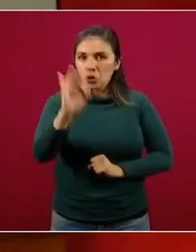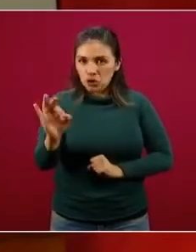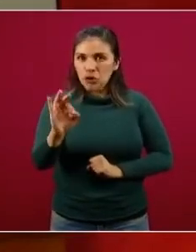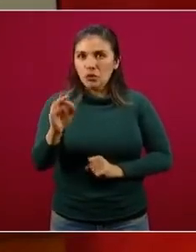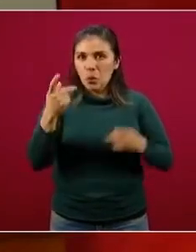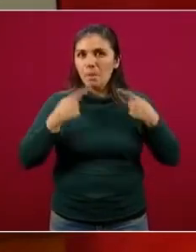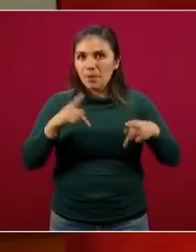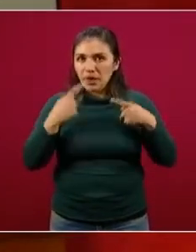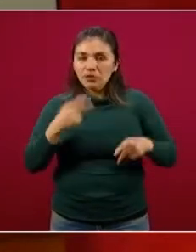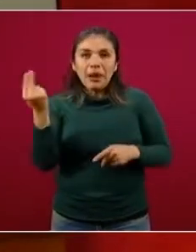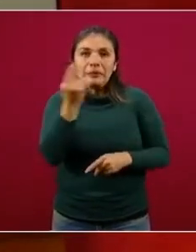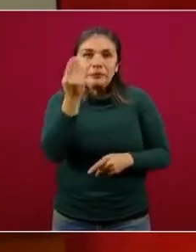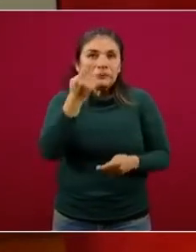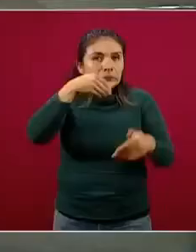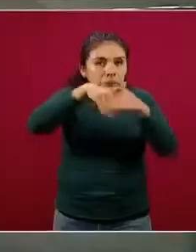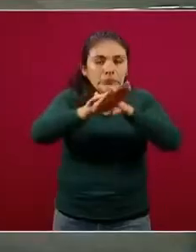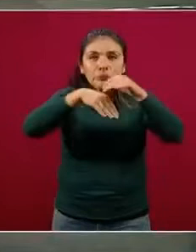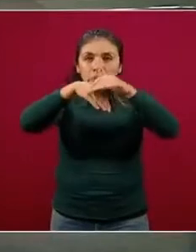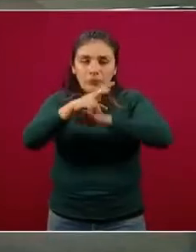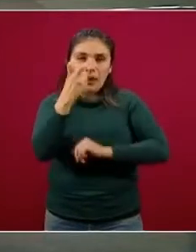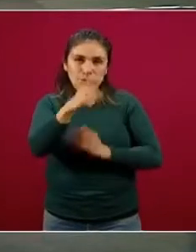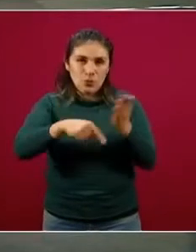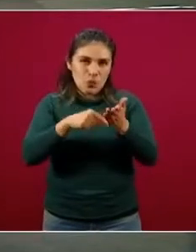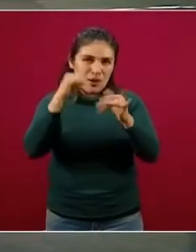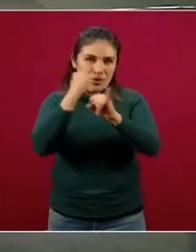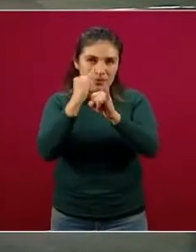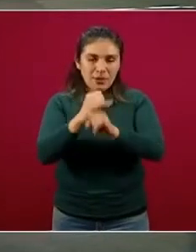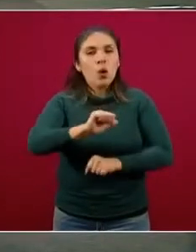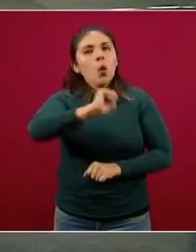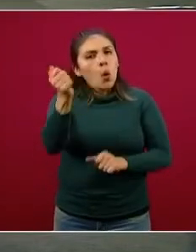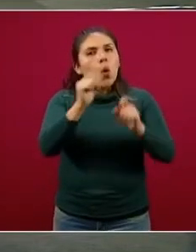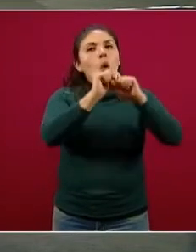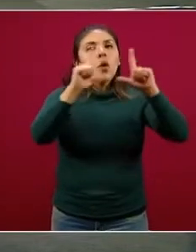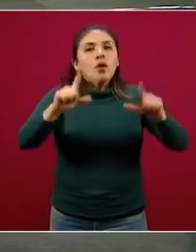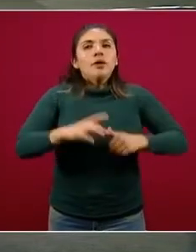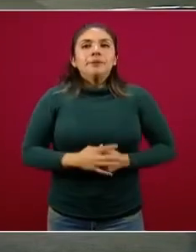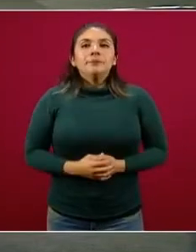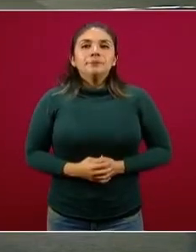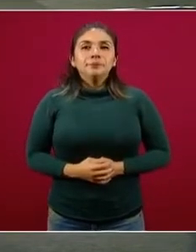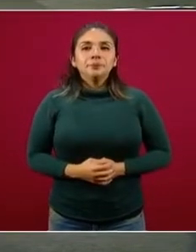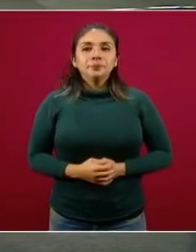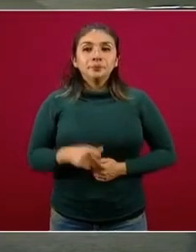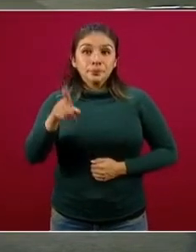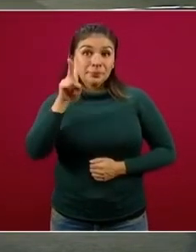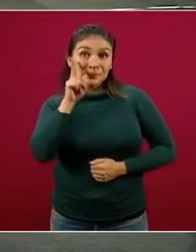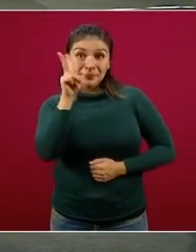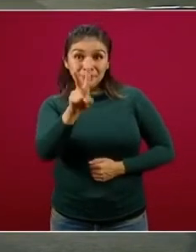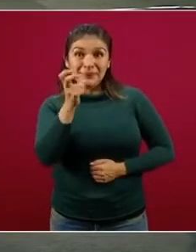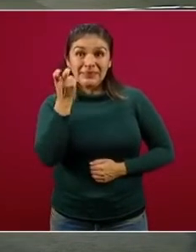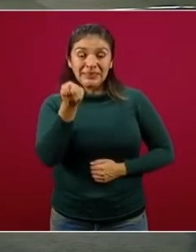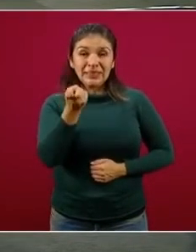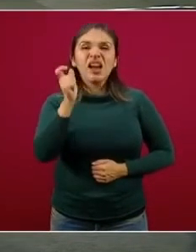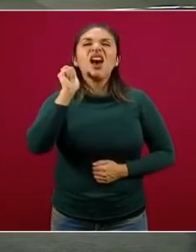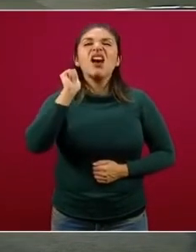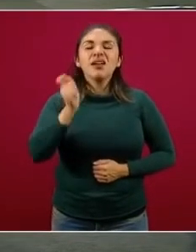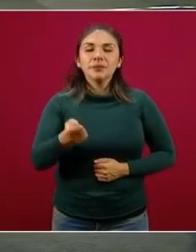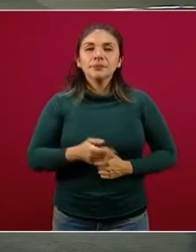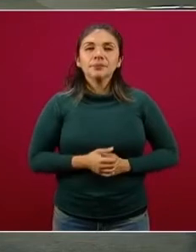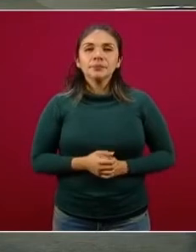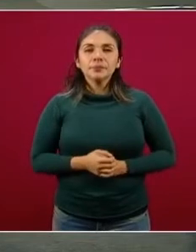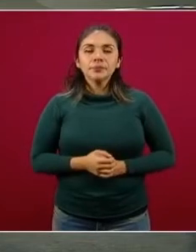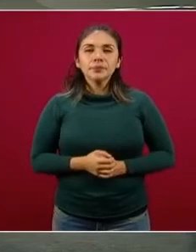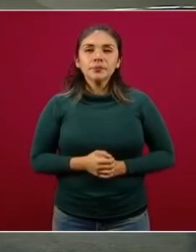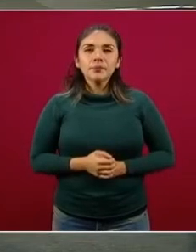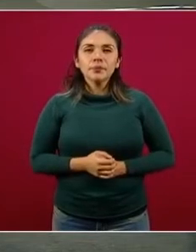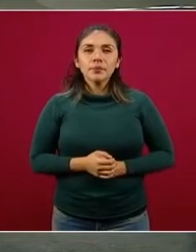1.3% de las personas que visitan el sitio. La siguiente, por favor. Lo que estamos viendo es también en